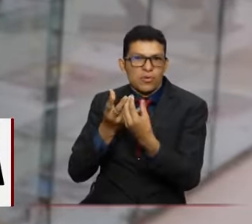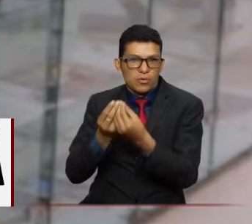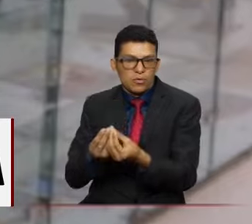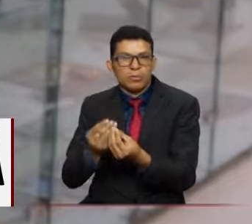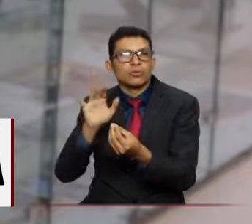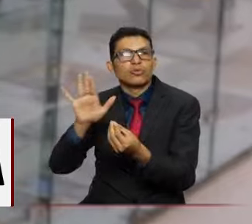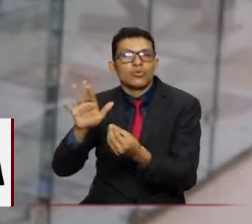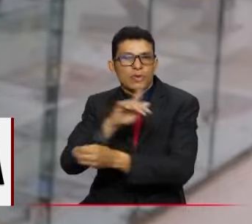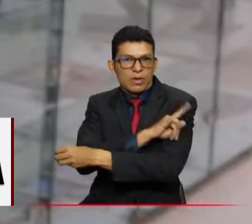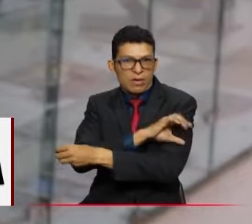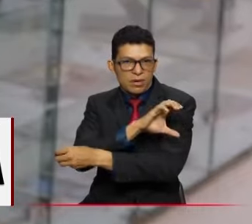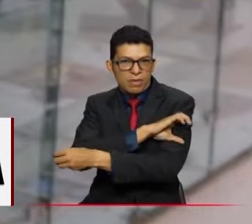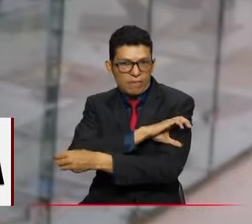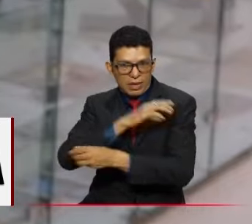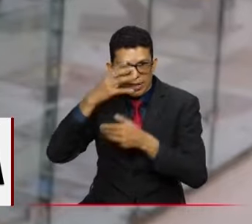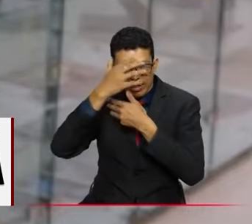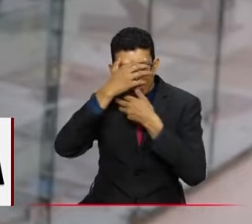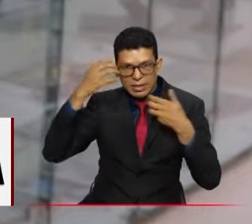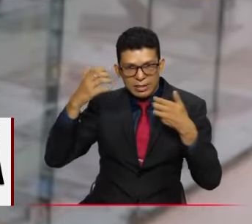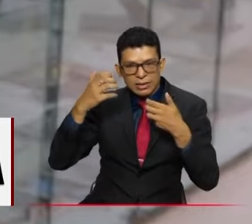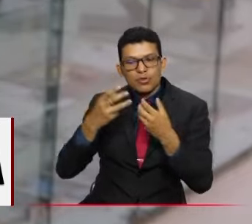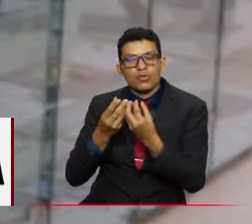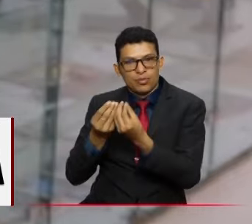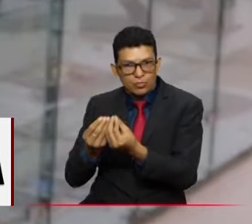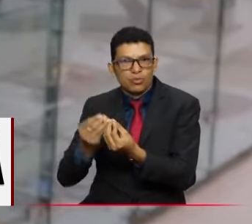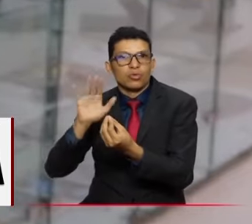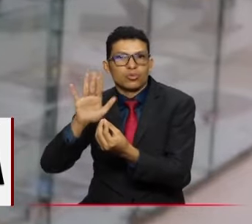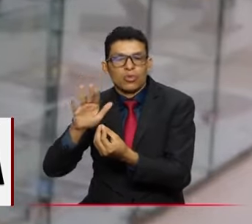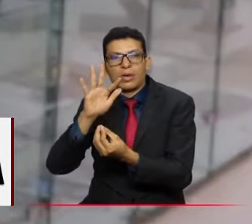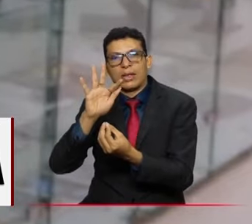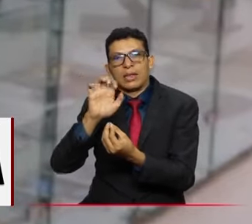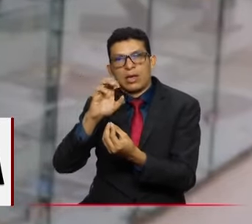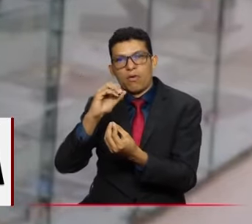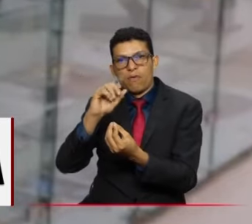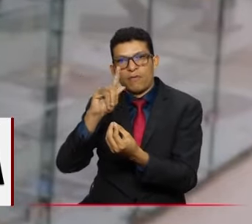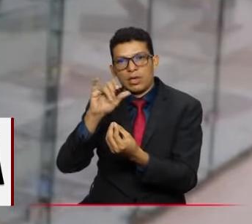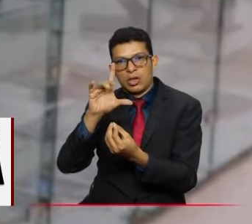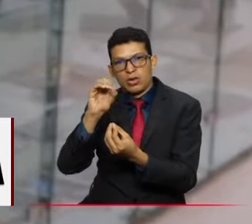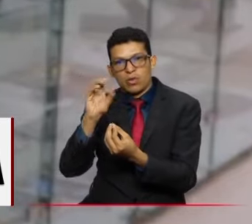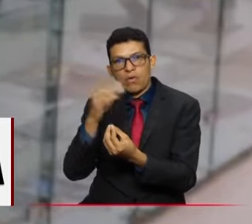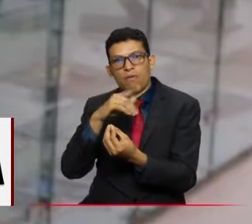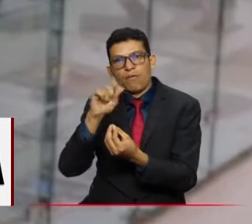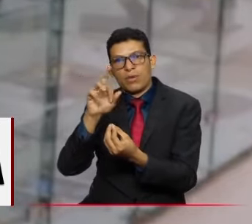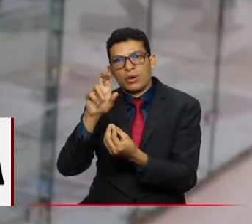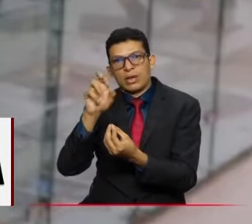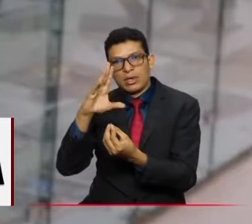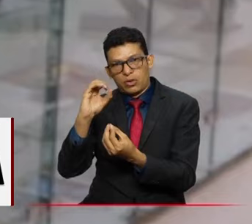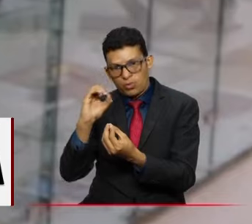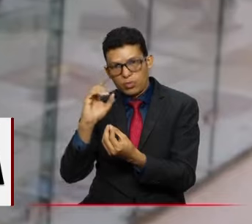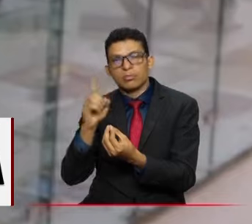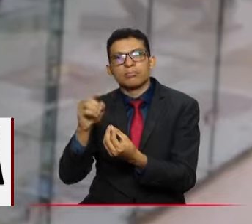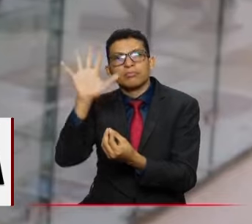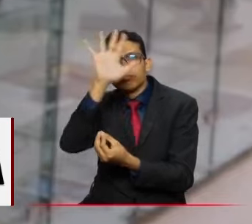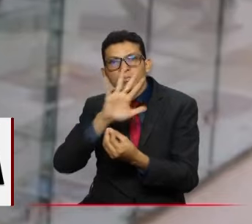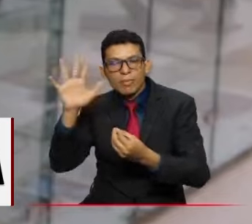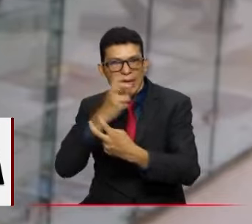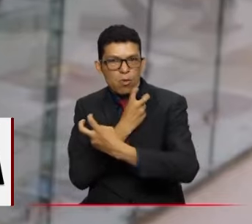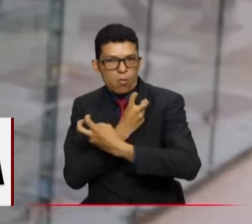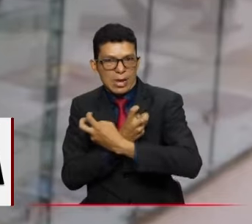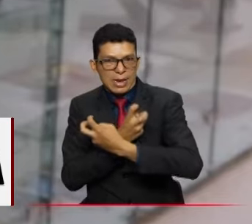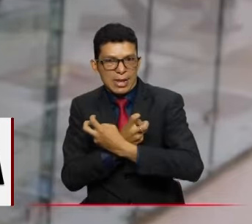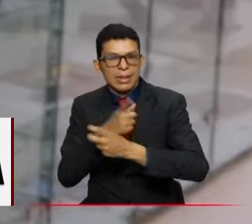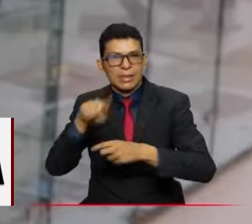Forero, estructura criminal de la segunda marquetalia, que delinque en los departamentos del Huila y